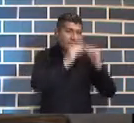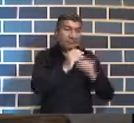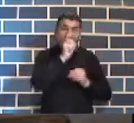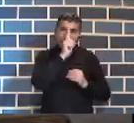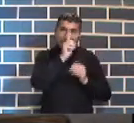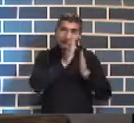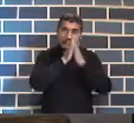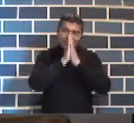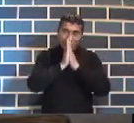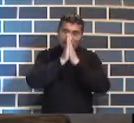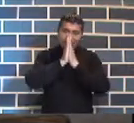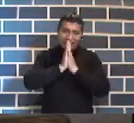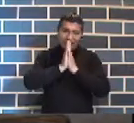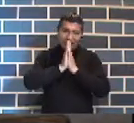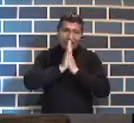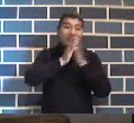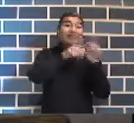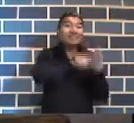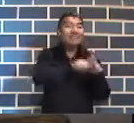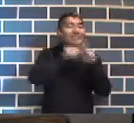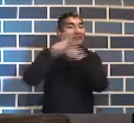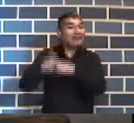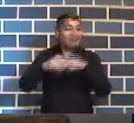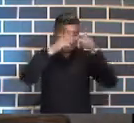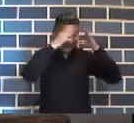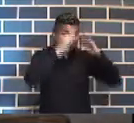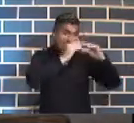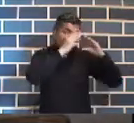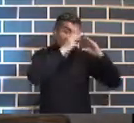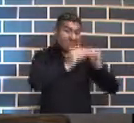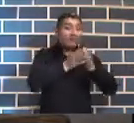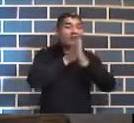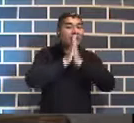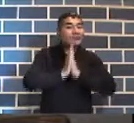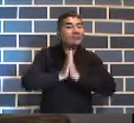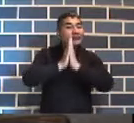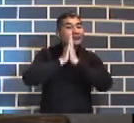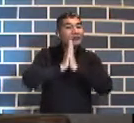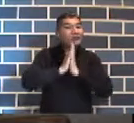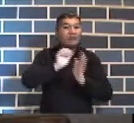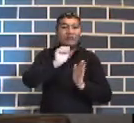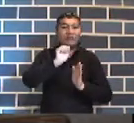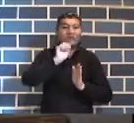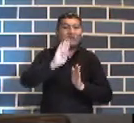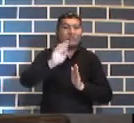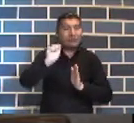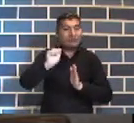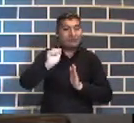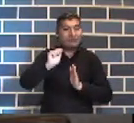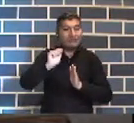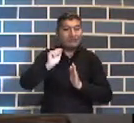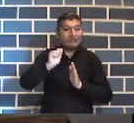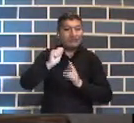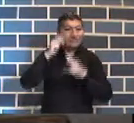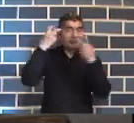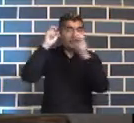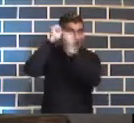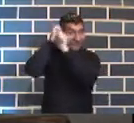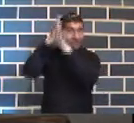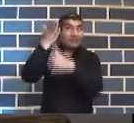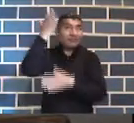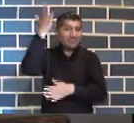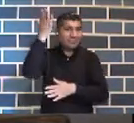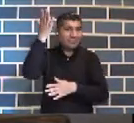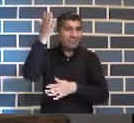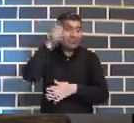oración sino les enseña la oración de la paz el padre los